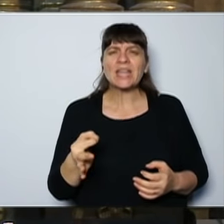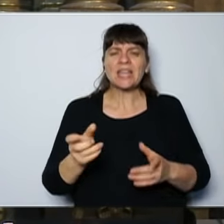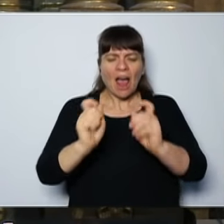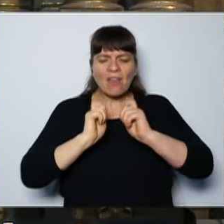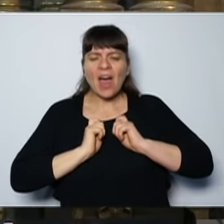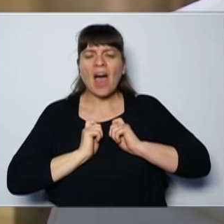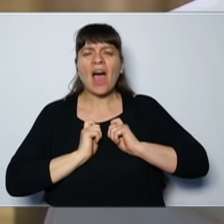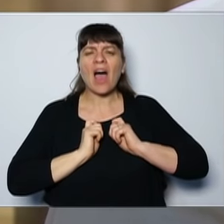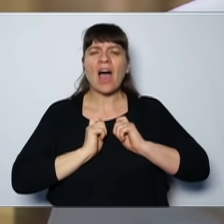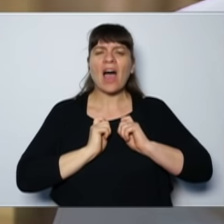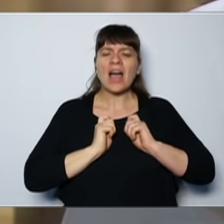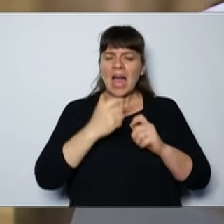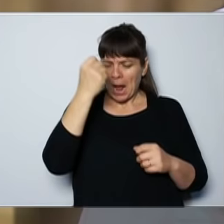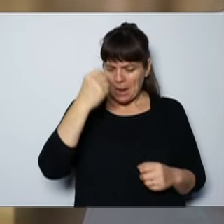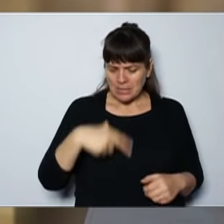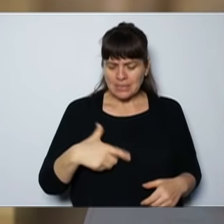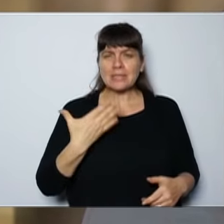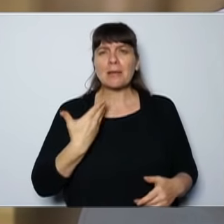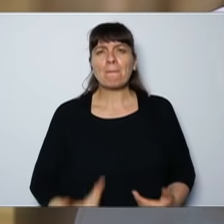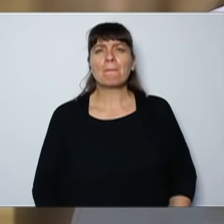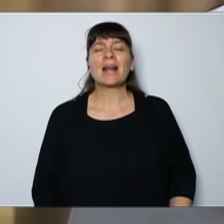sabiduría da al simple.